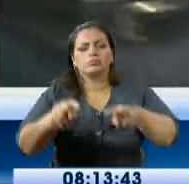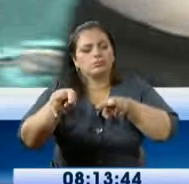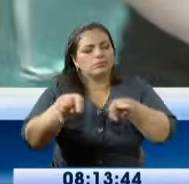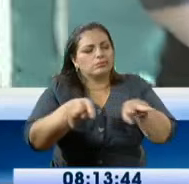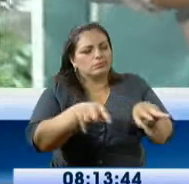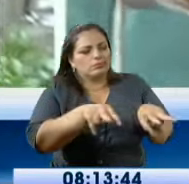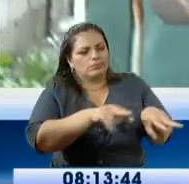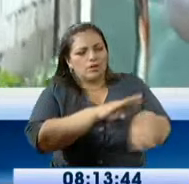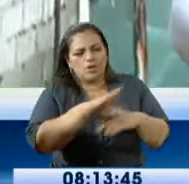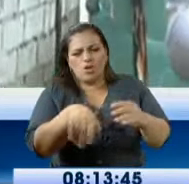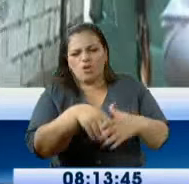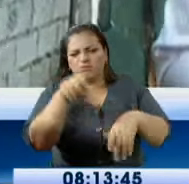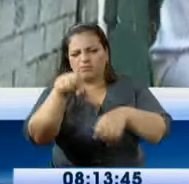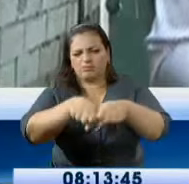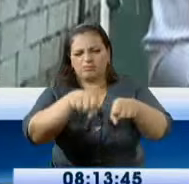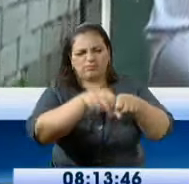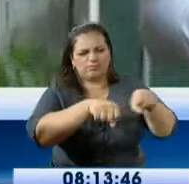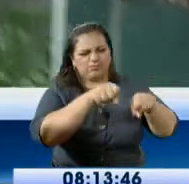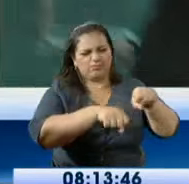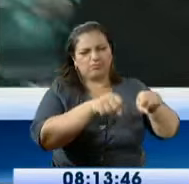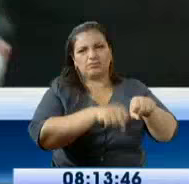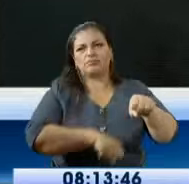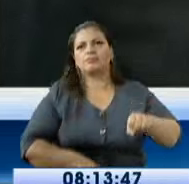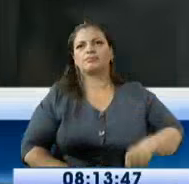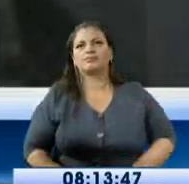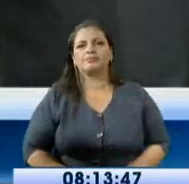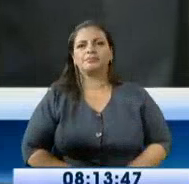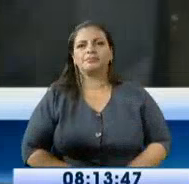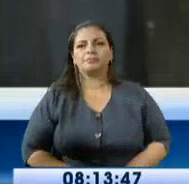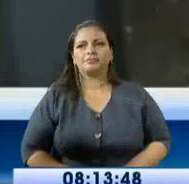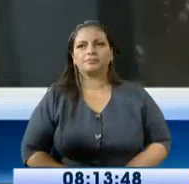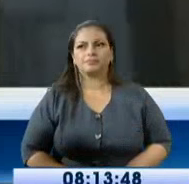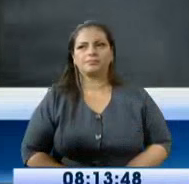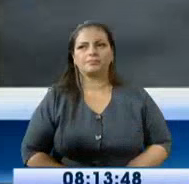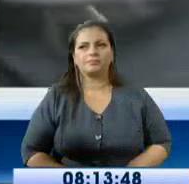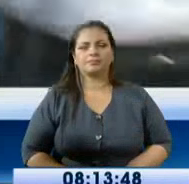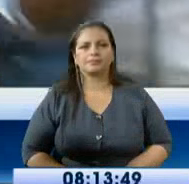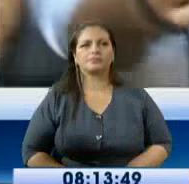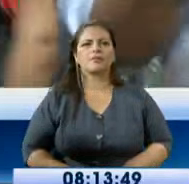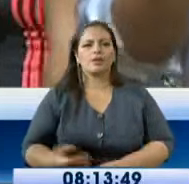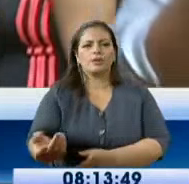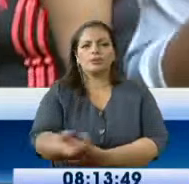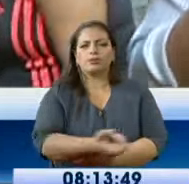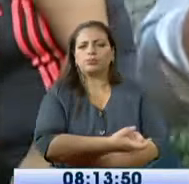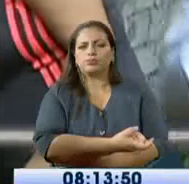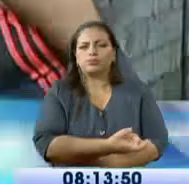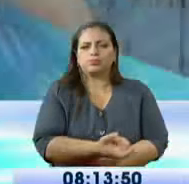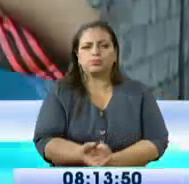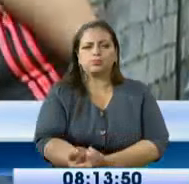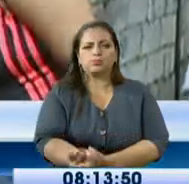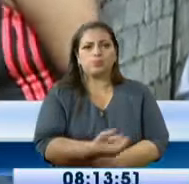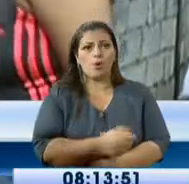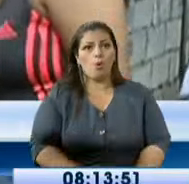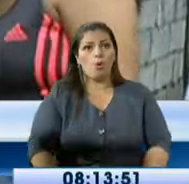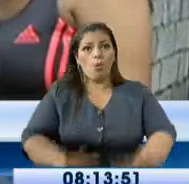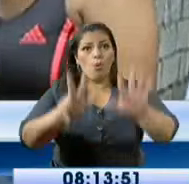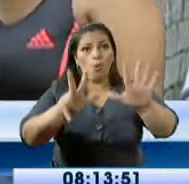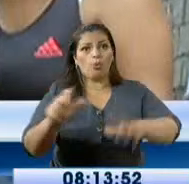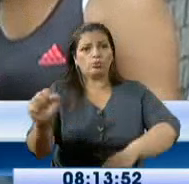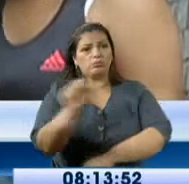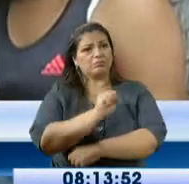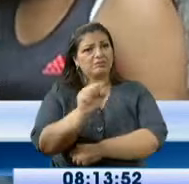a que la casa es de construcción mixta. Para sofocar las llamas se necesitaron aproximadamente 8 unidades, pero no